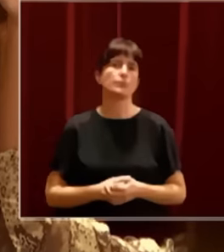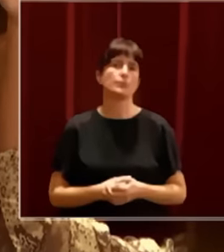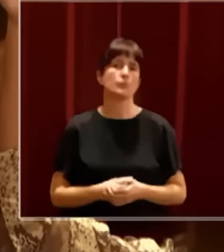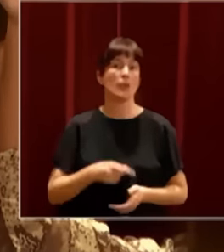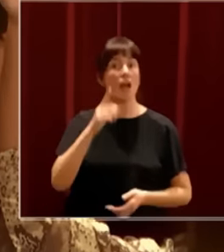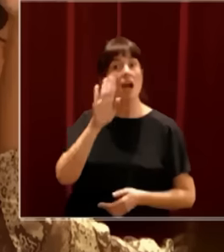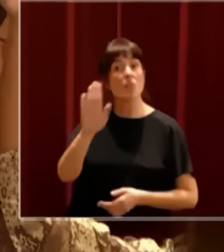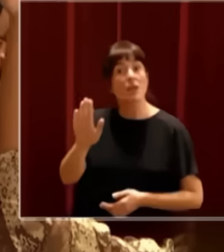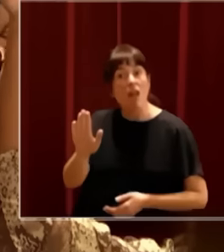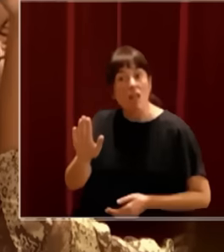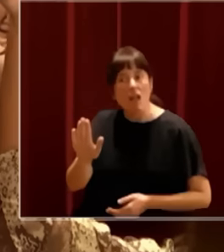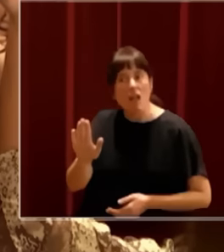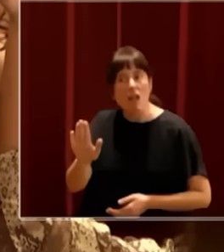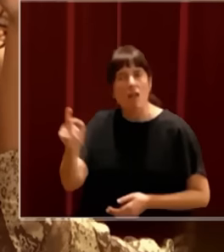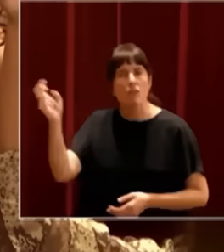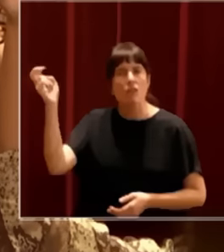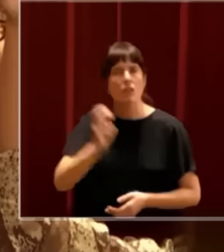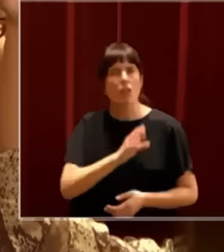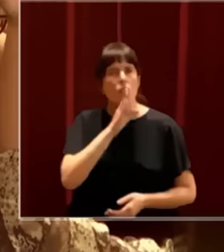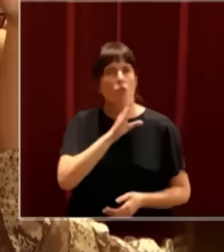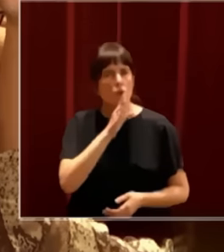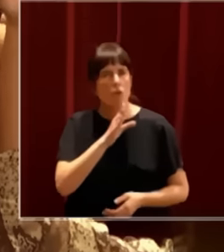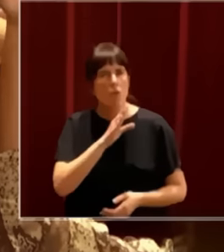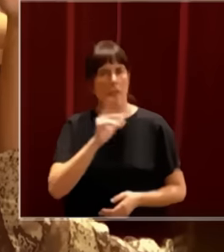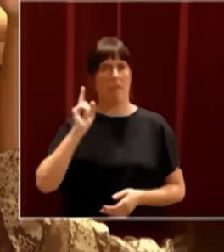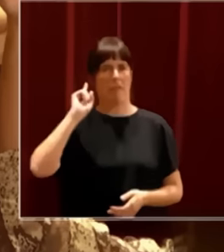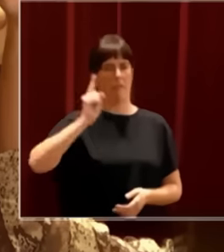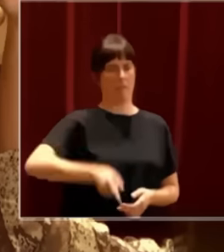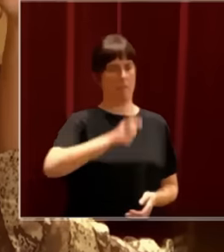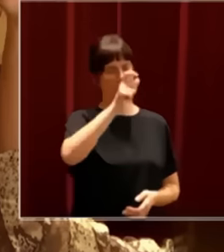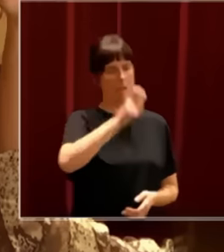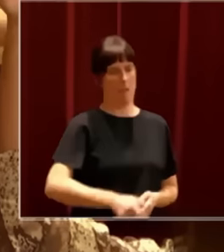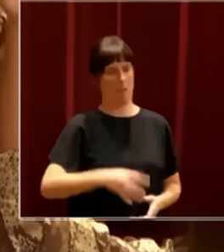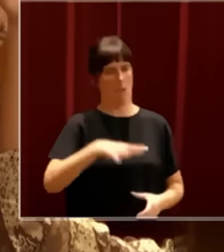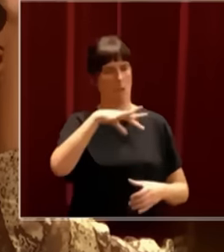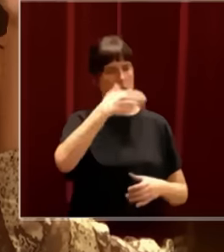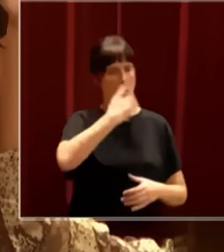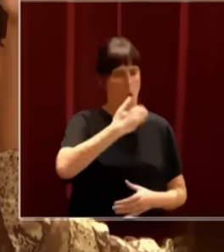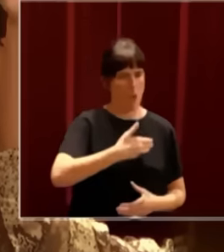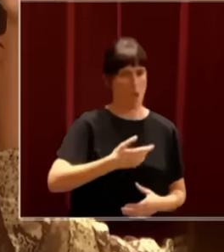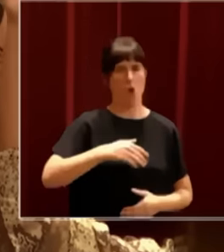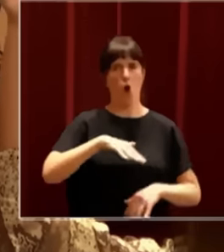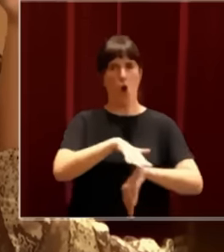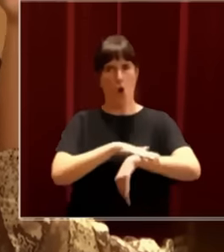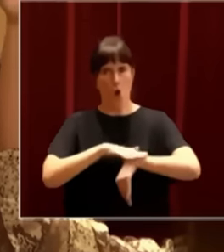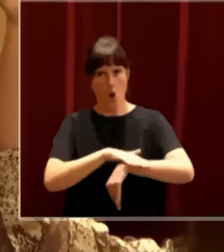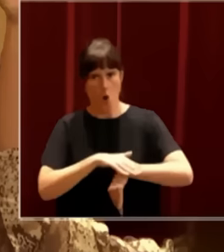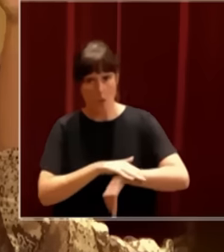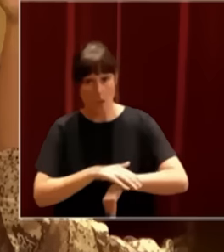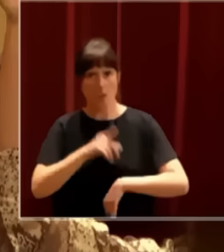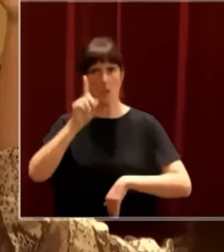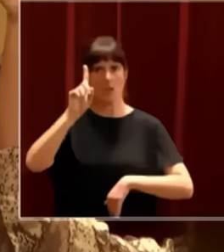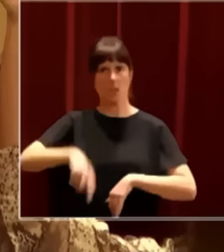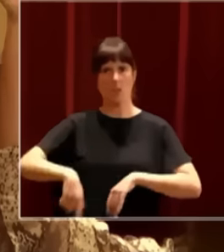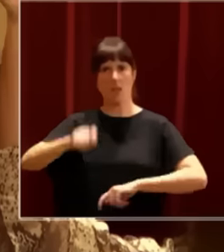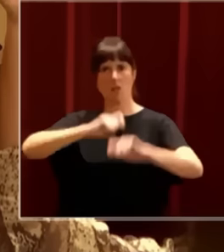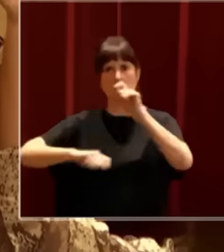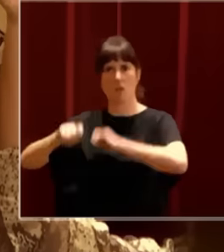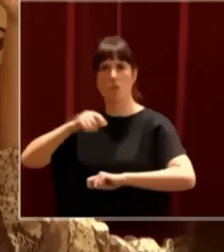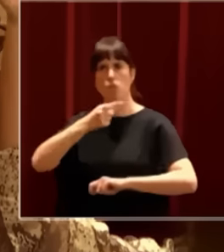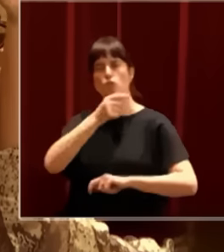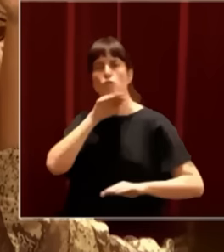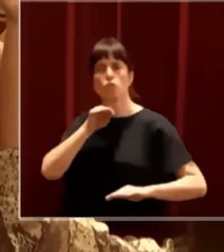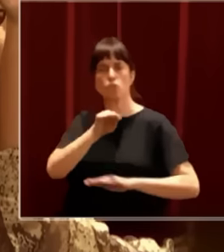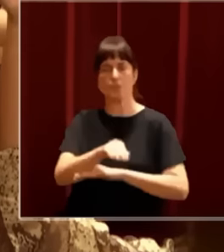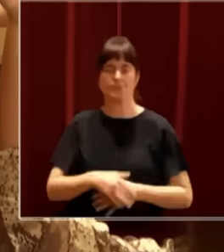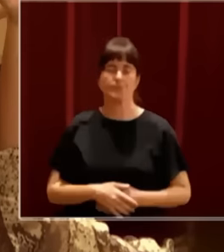no. Esas amenazas provienen de la lamentable dirección del centro, de su gobierno y de sus terminales subvencionadas. Y mire, señor